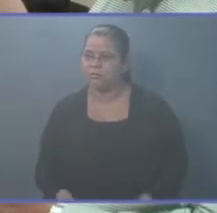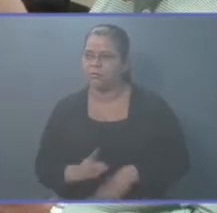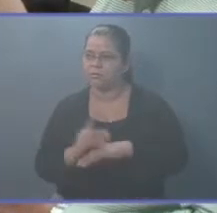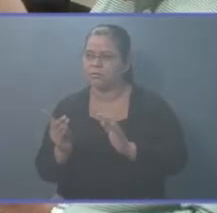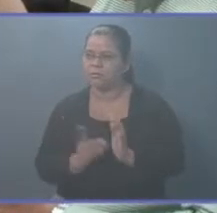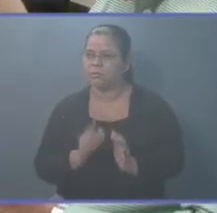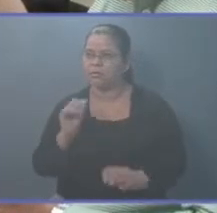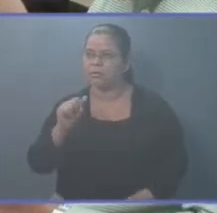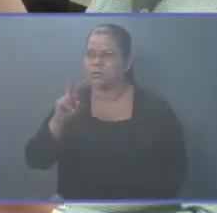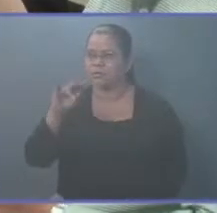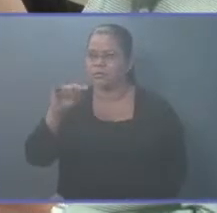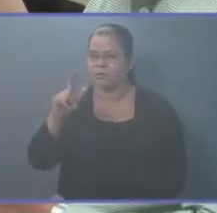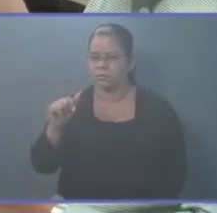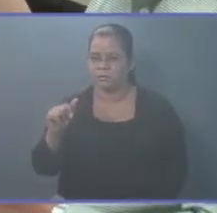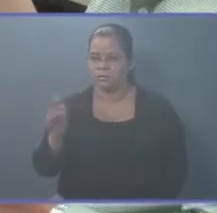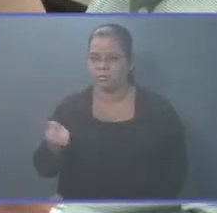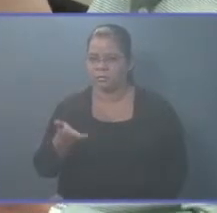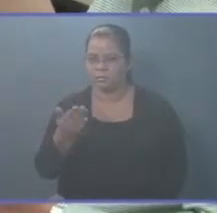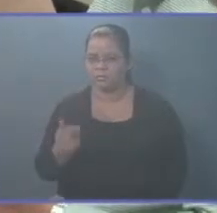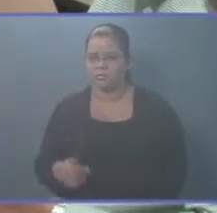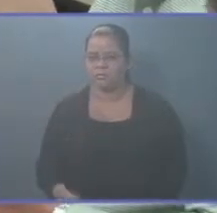Rodiablo.